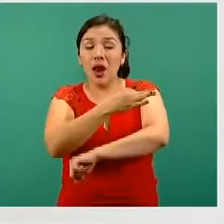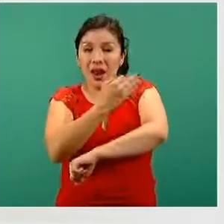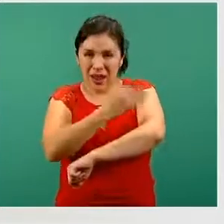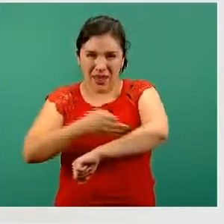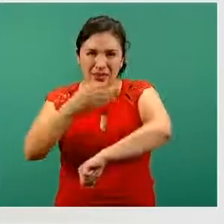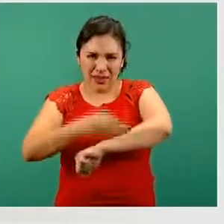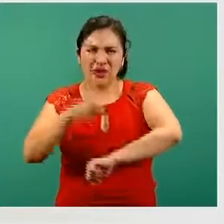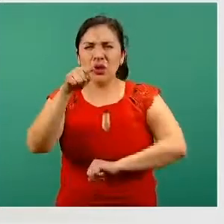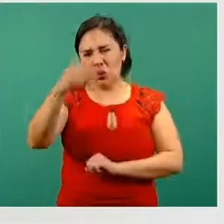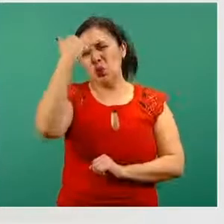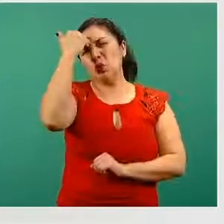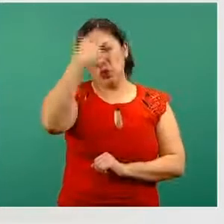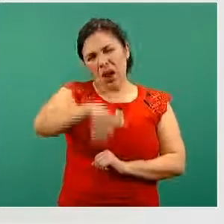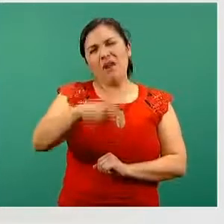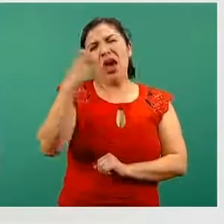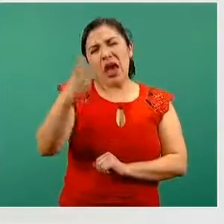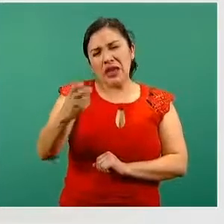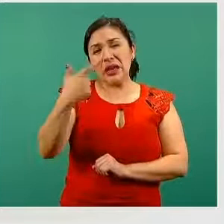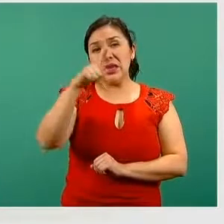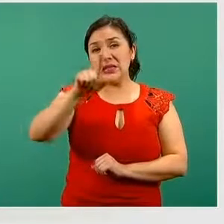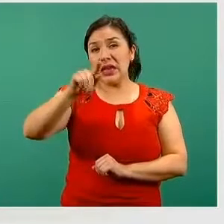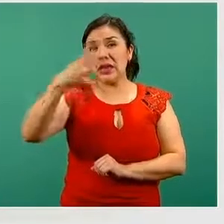ustedes también saben, estos